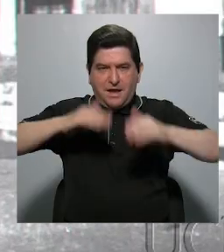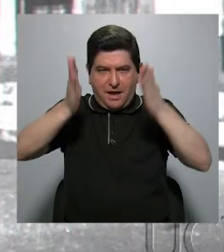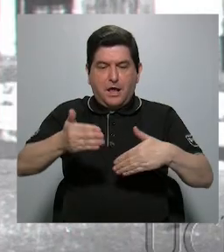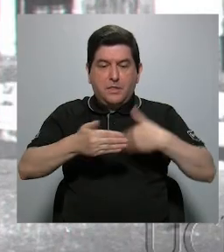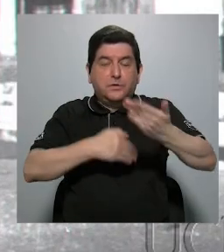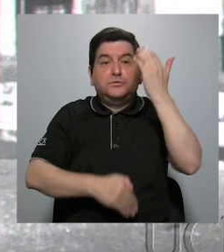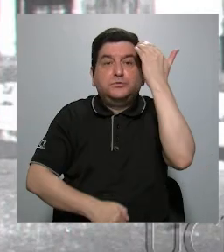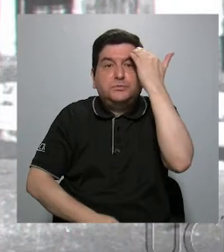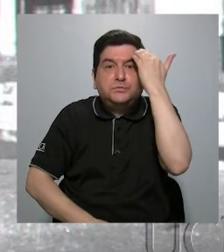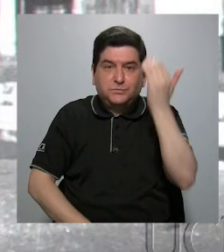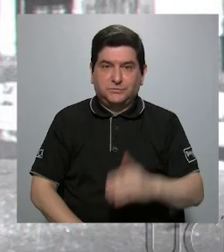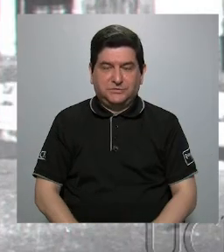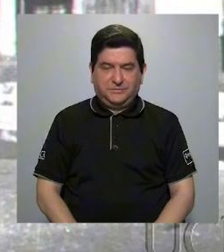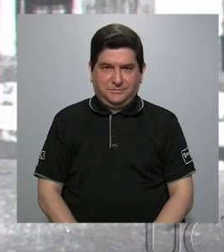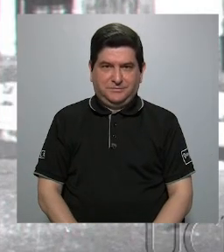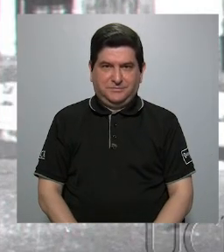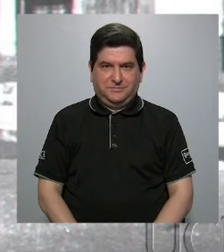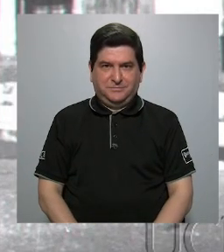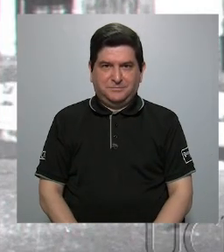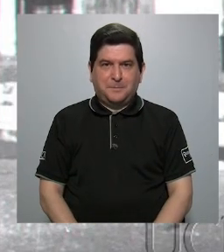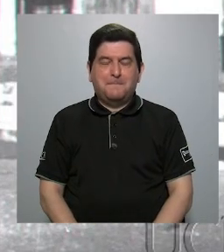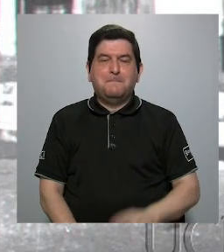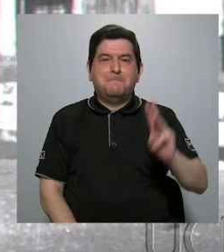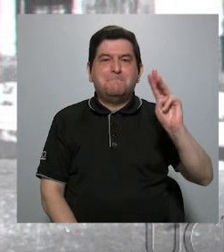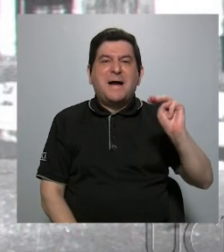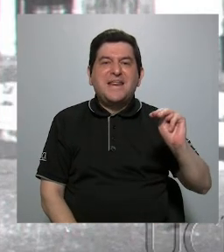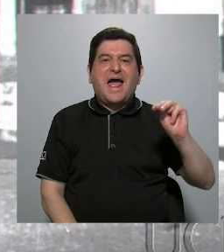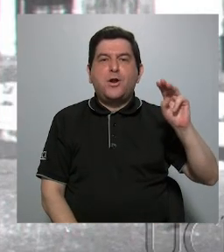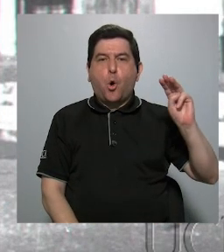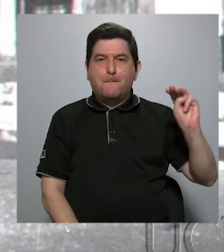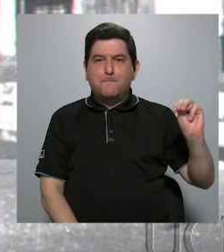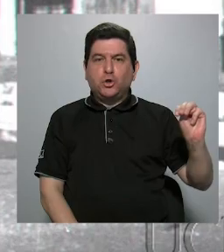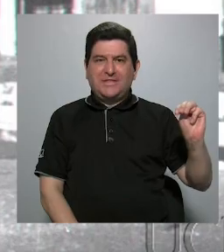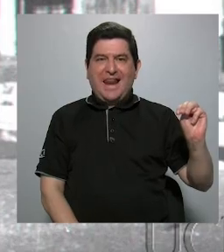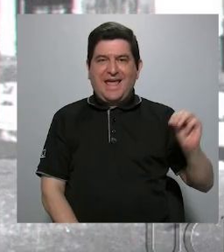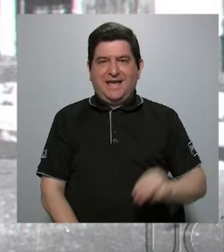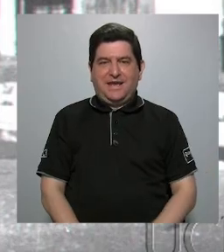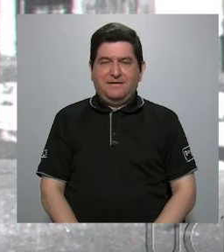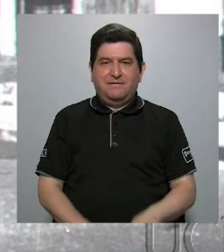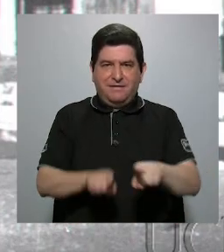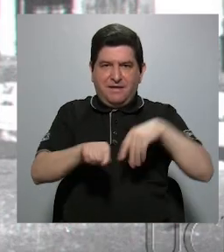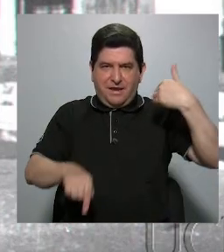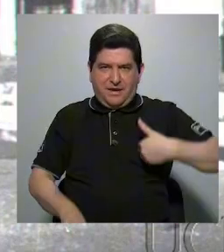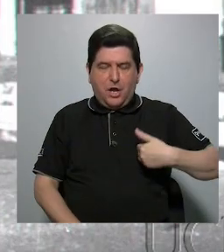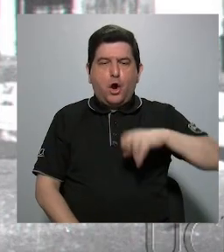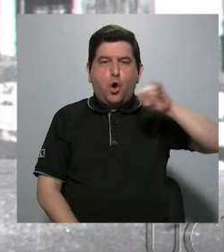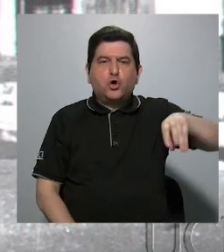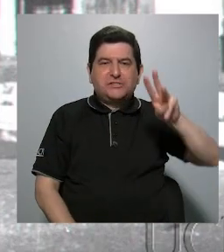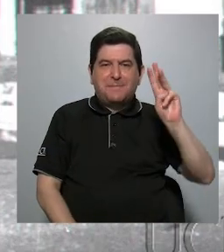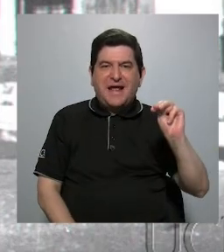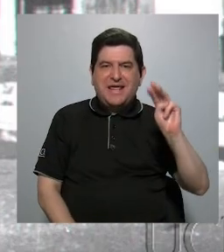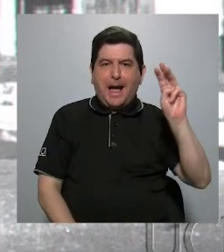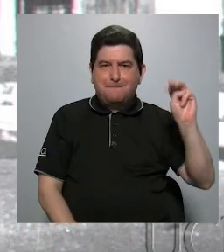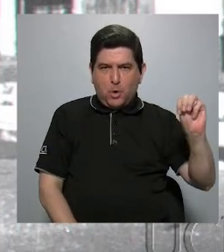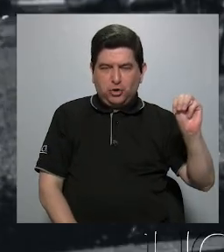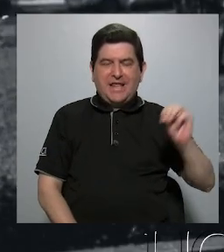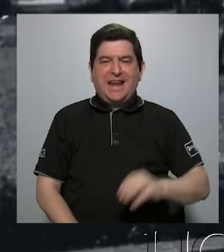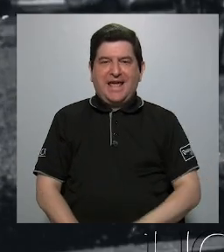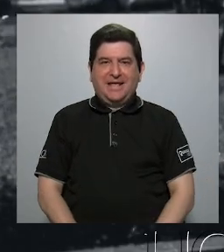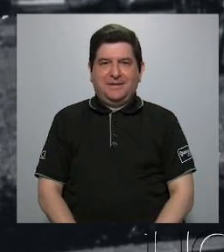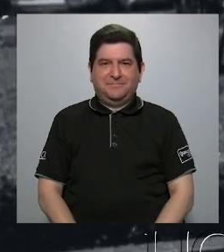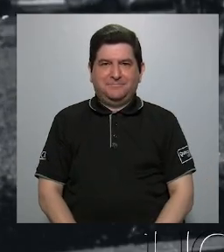que supimos luego que era don Mariano Montealegre, hermano de don José María